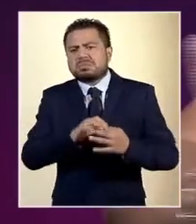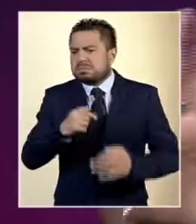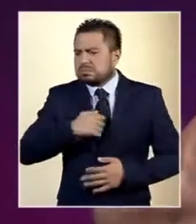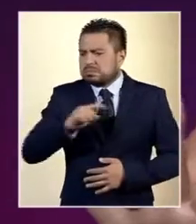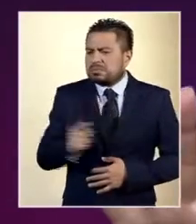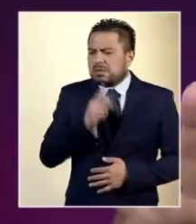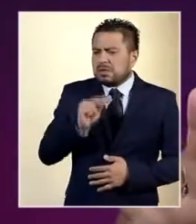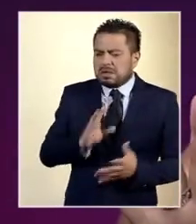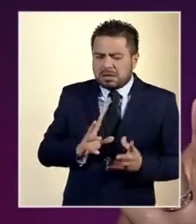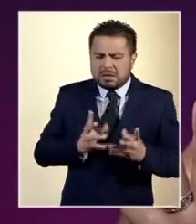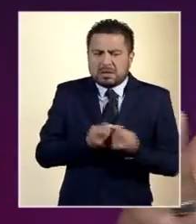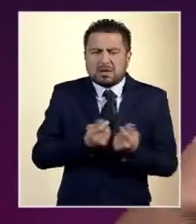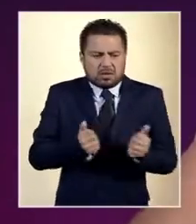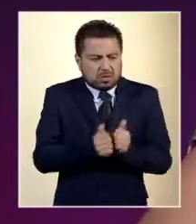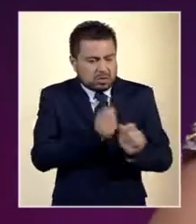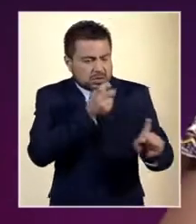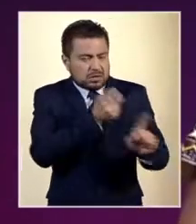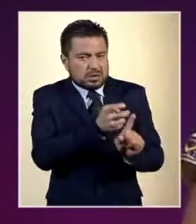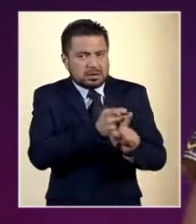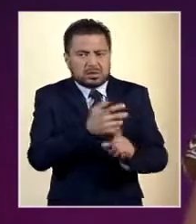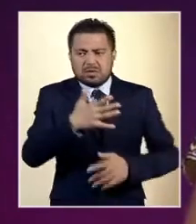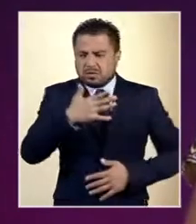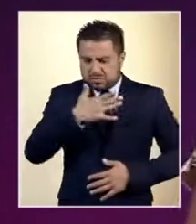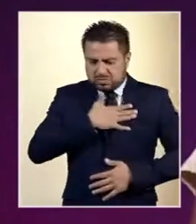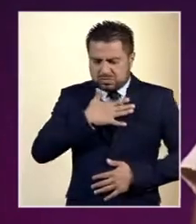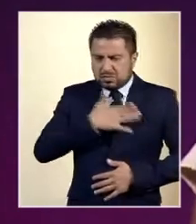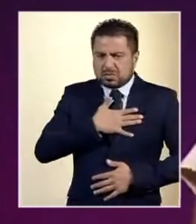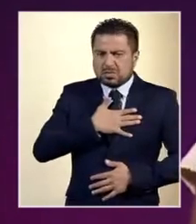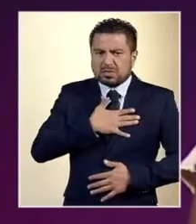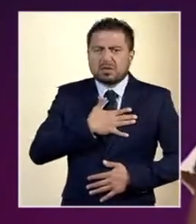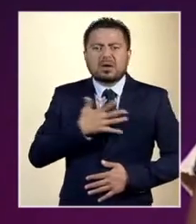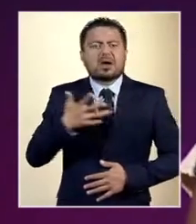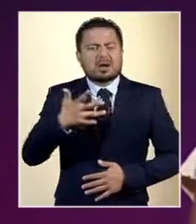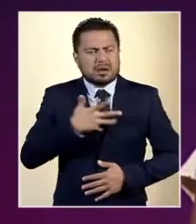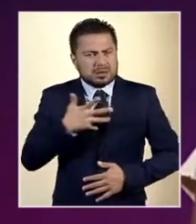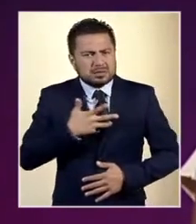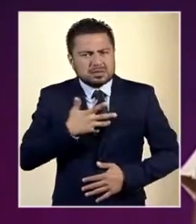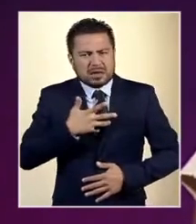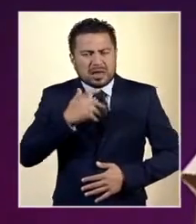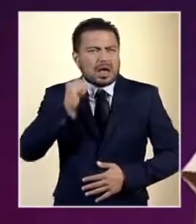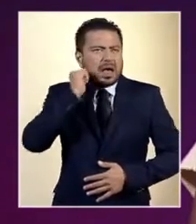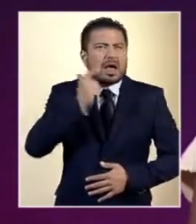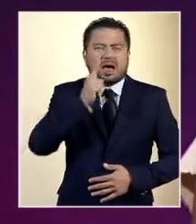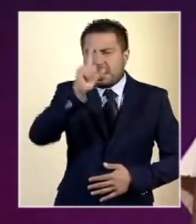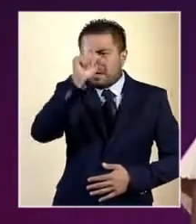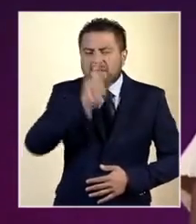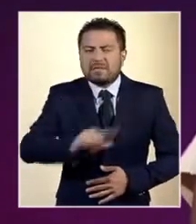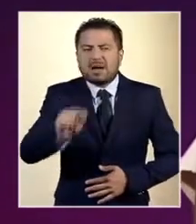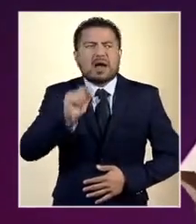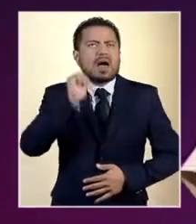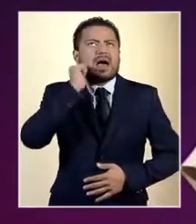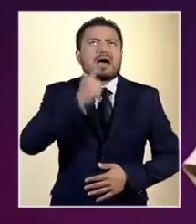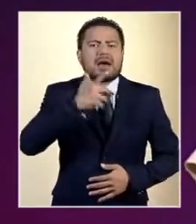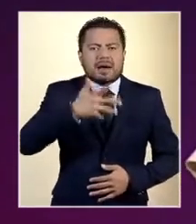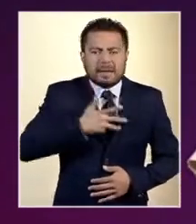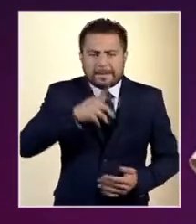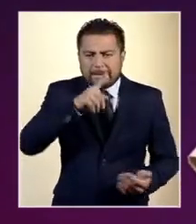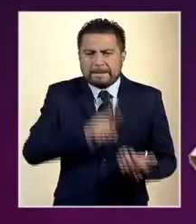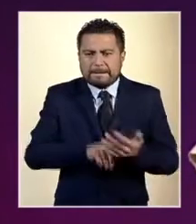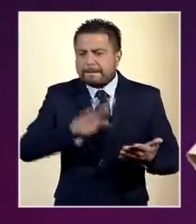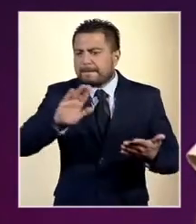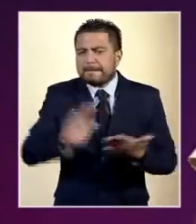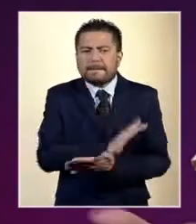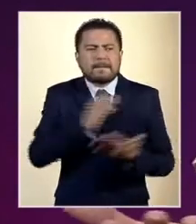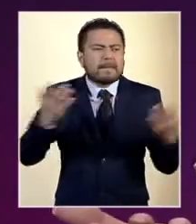no soy parte de esto, y yo tengo algo fallado, ¿no? Hay algo que además